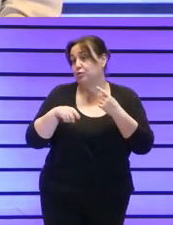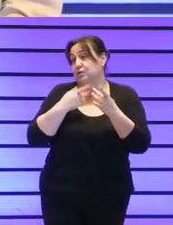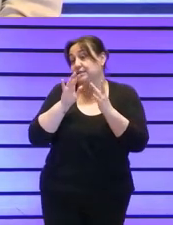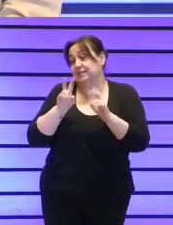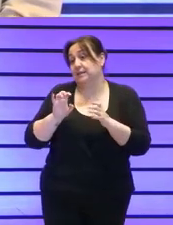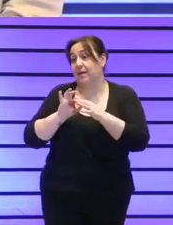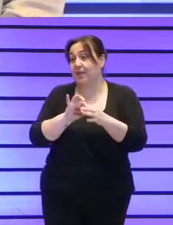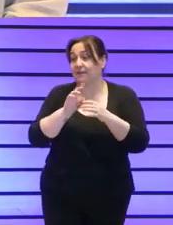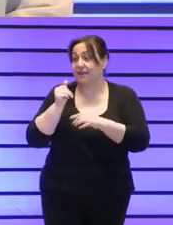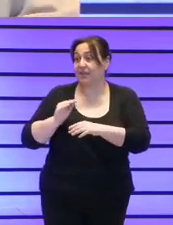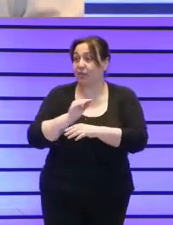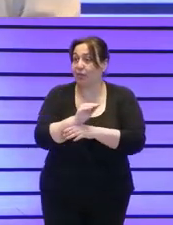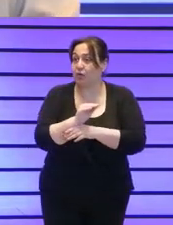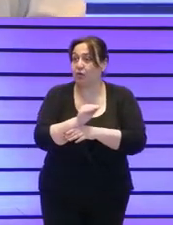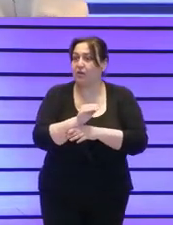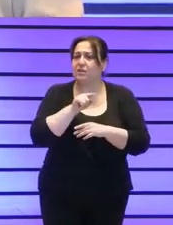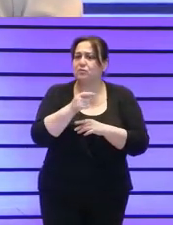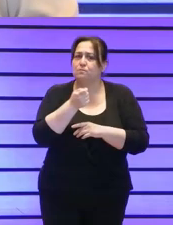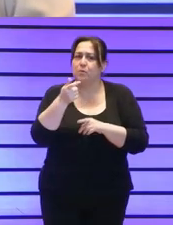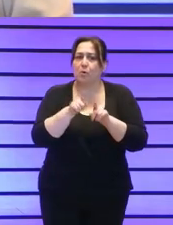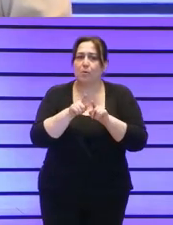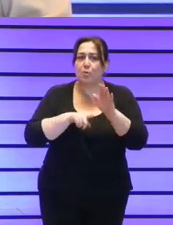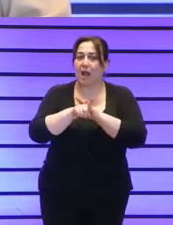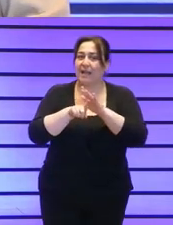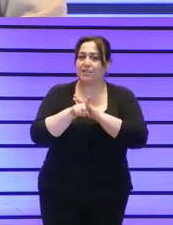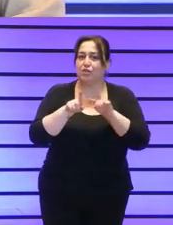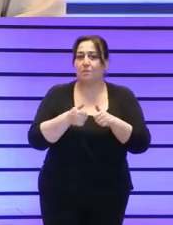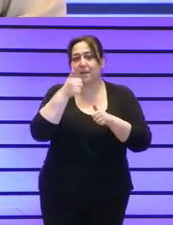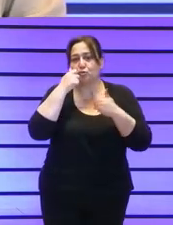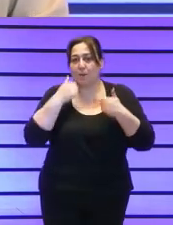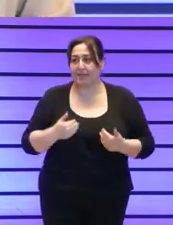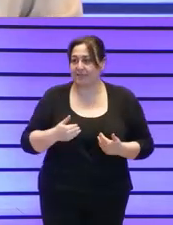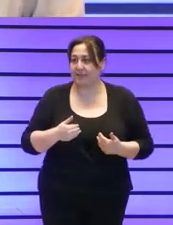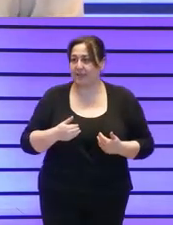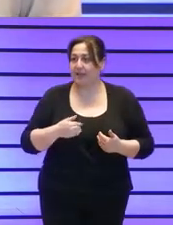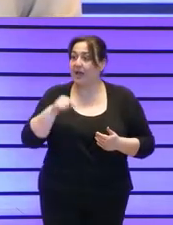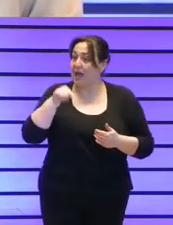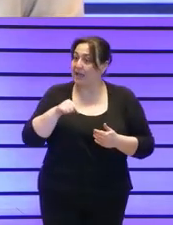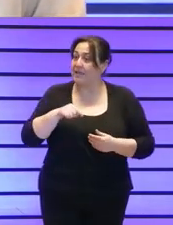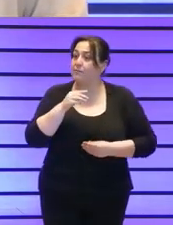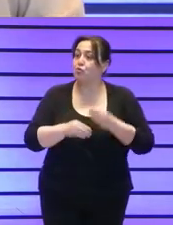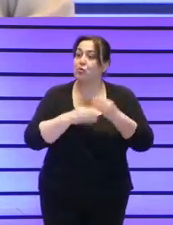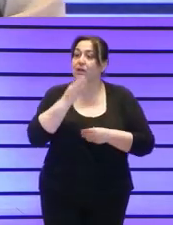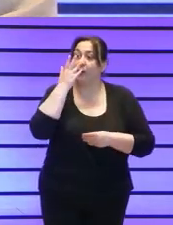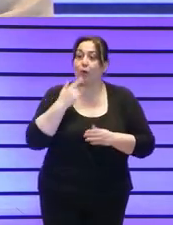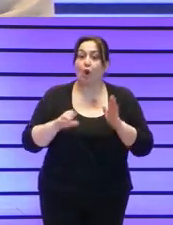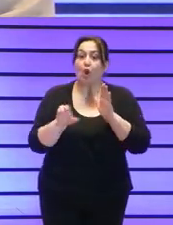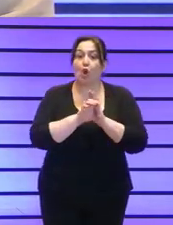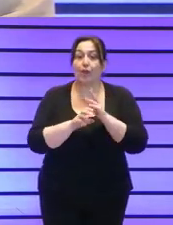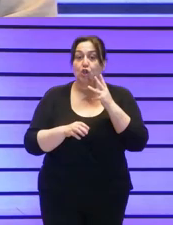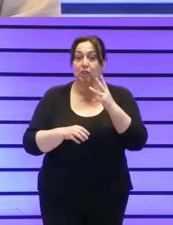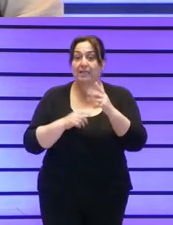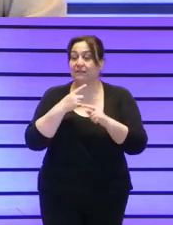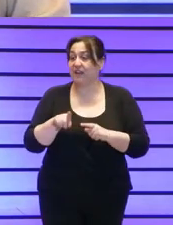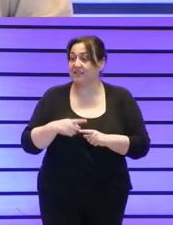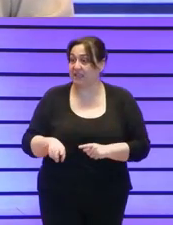¿no? Y que sea un poco una gestión humanista de la organización, ¿no? Aquí hemos usado tres códigos de de color, ¿verdad?